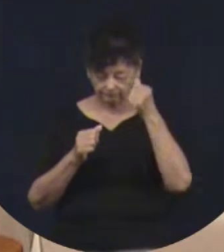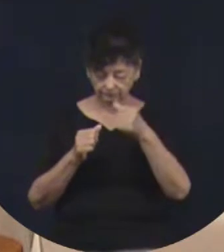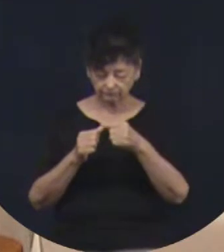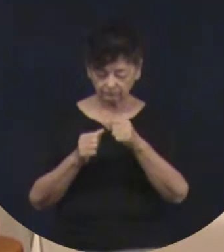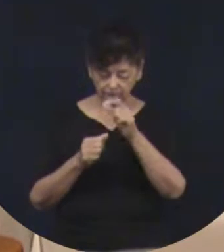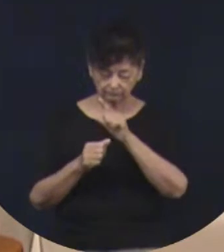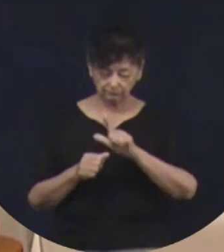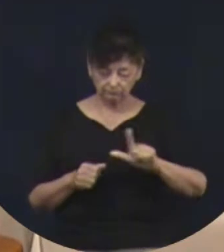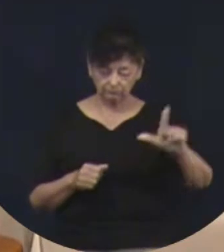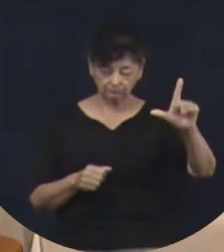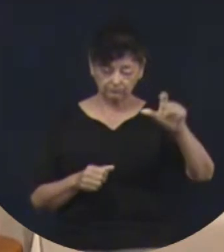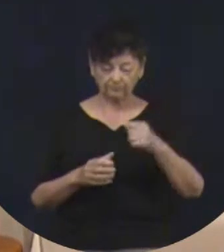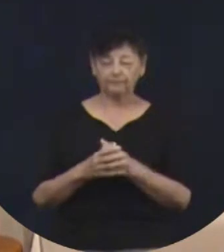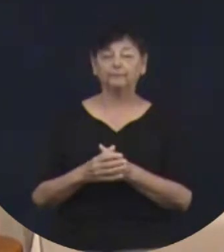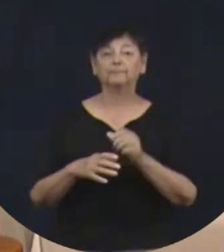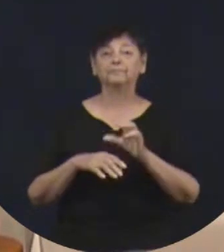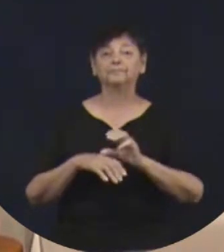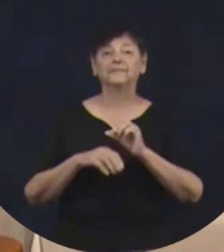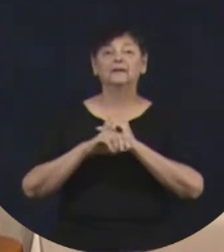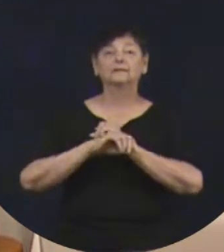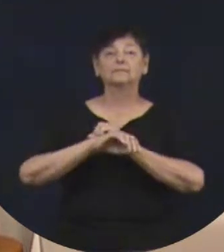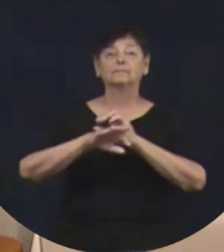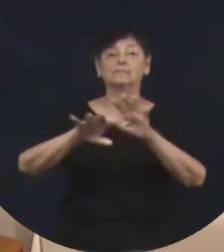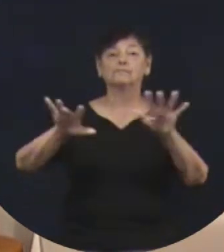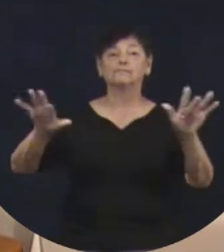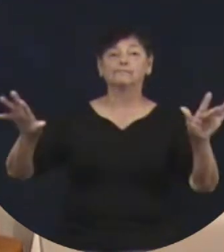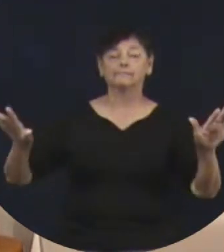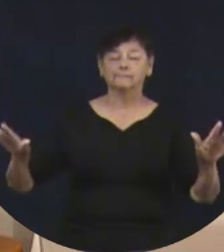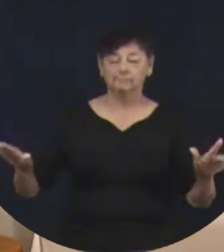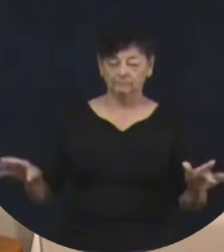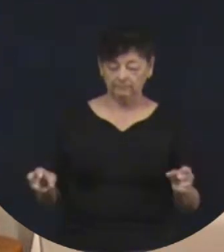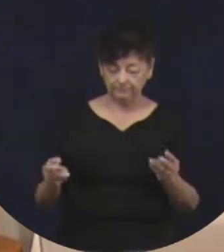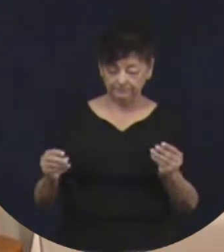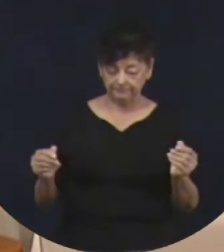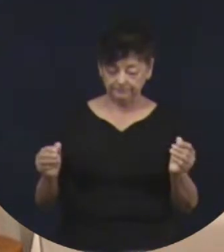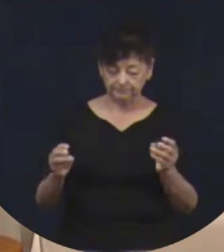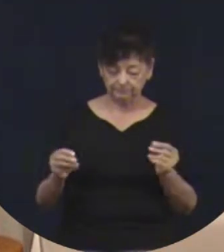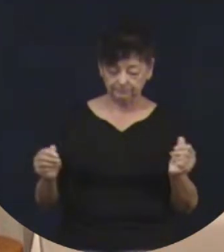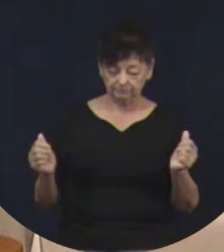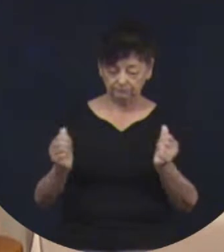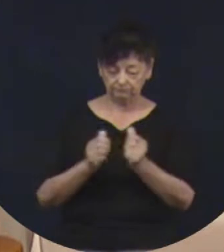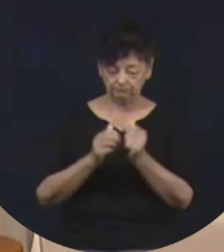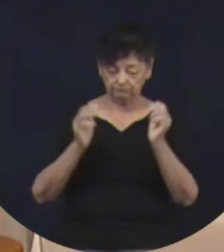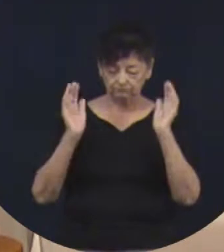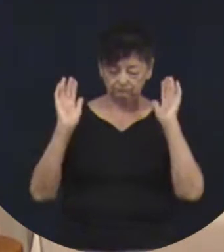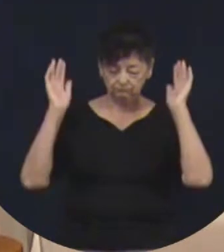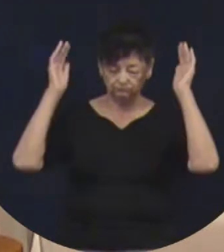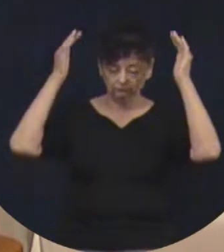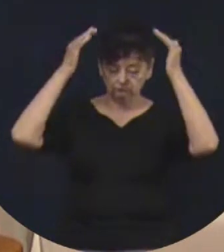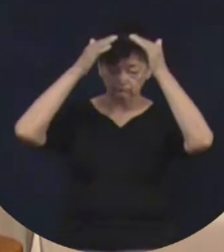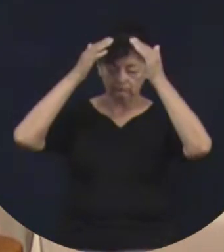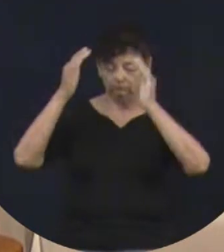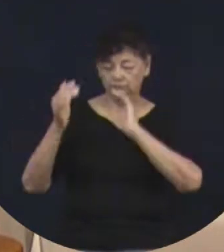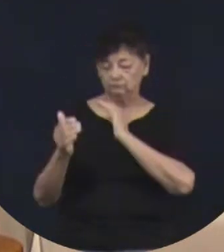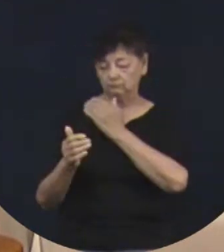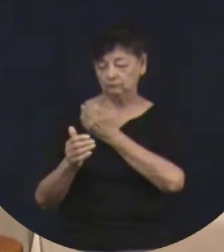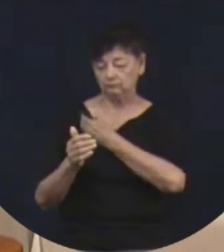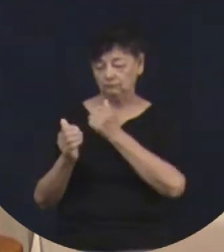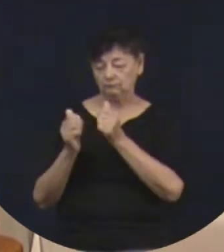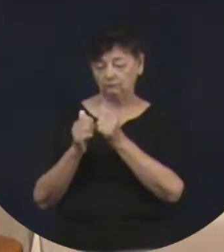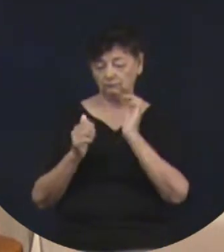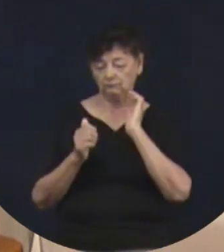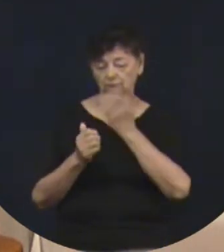Acuérdate, Señor, de tu iglesia extendida por toda la tierra, y con el Papa Francisco, con